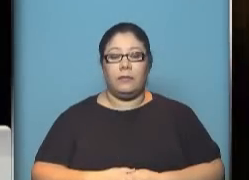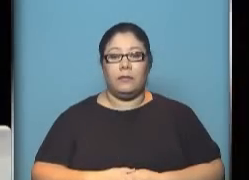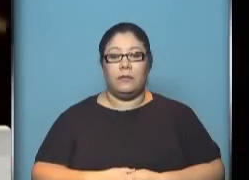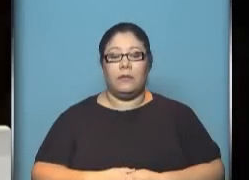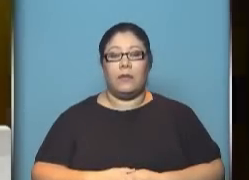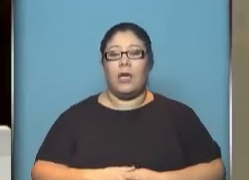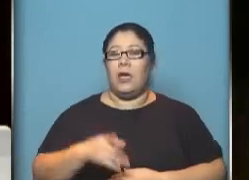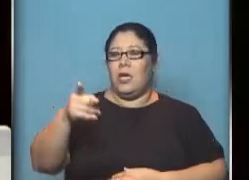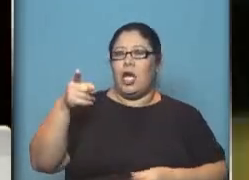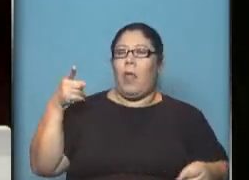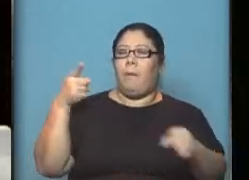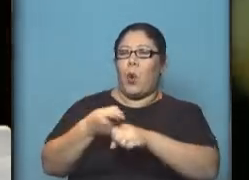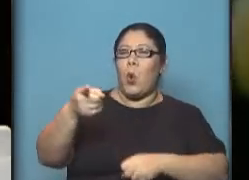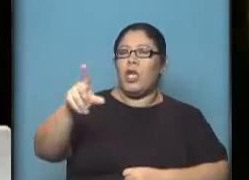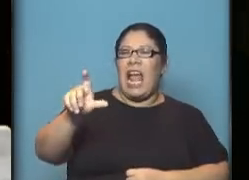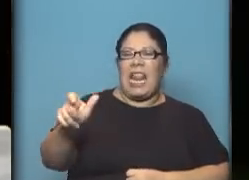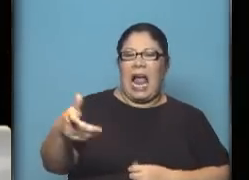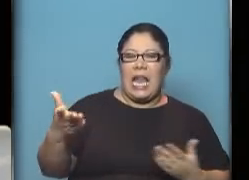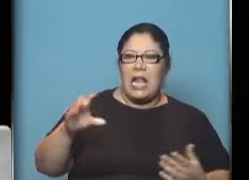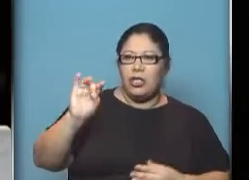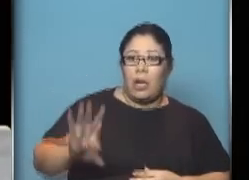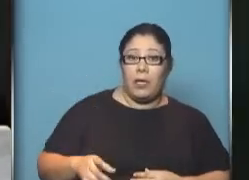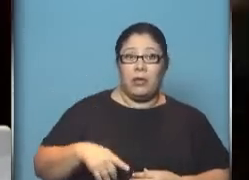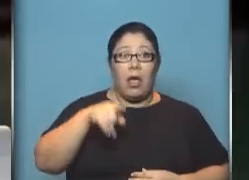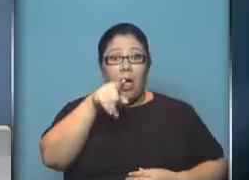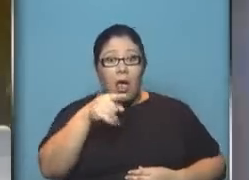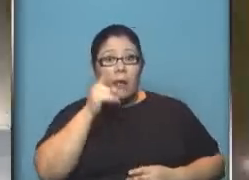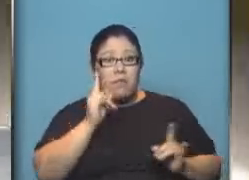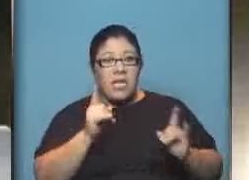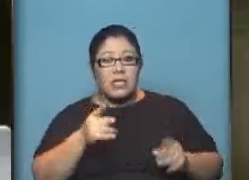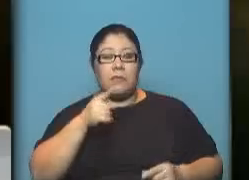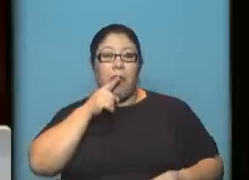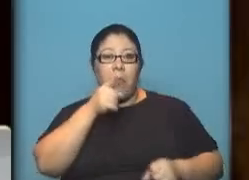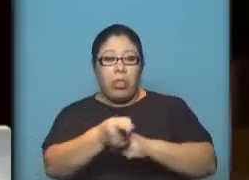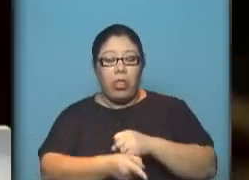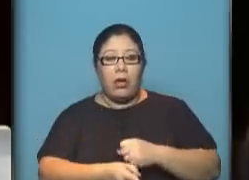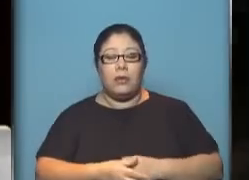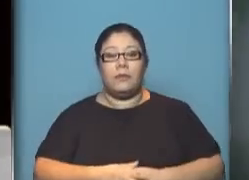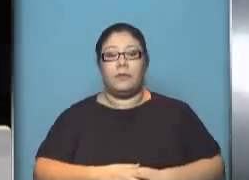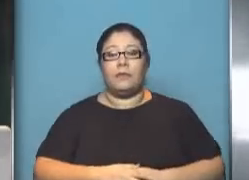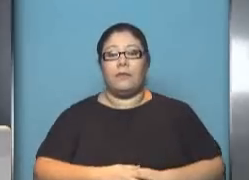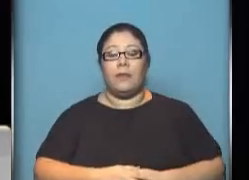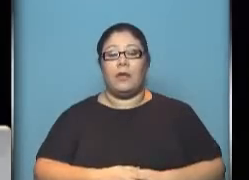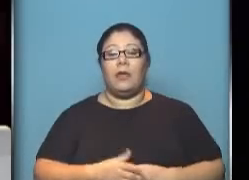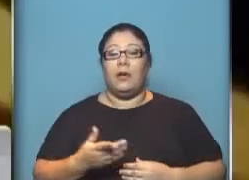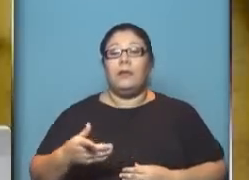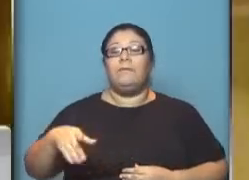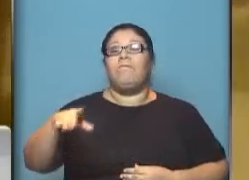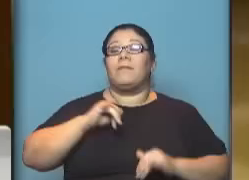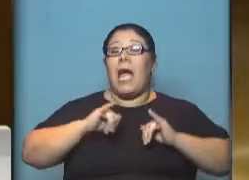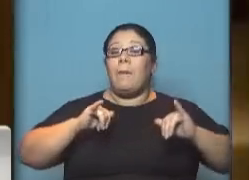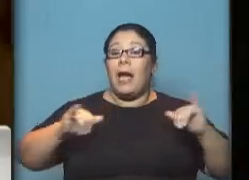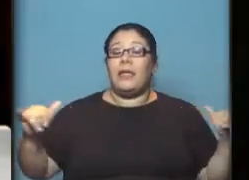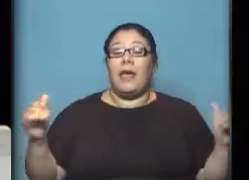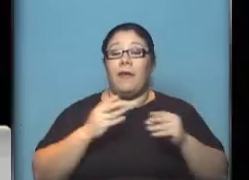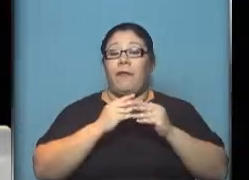Son los hijos de puta de Canal 2. Pero si lo mandó él en Cana. Bien, y fue en el marco del cierre de campaña de Del